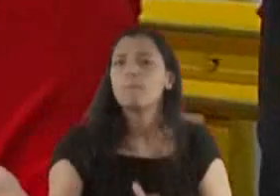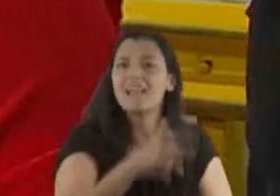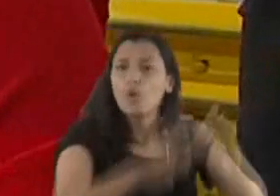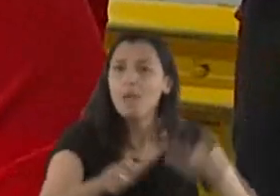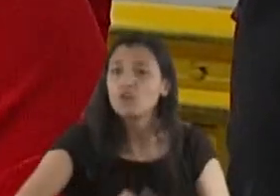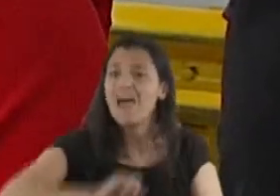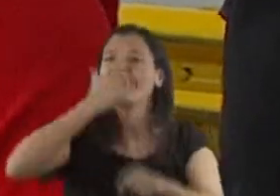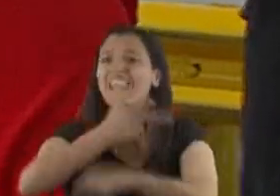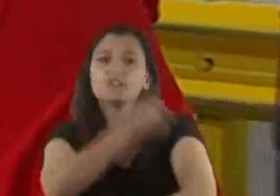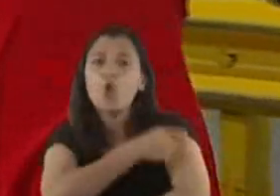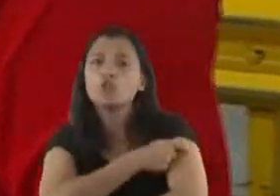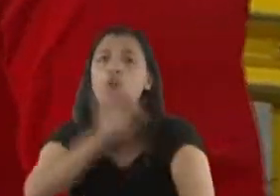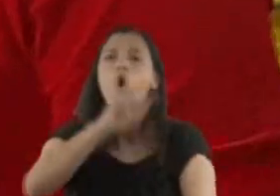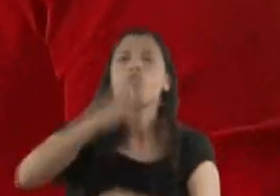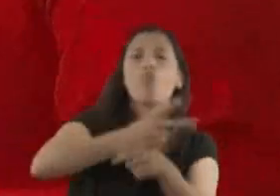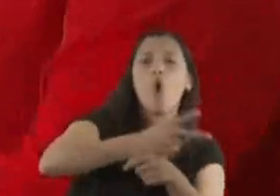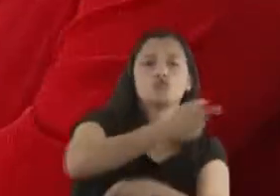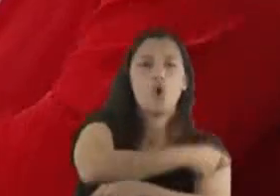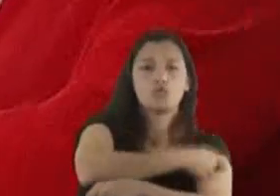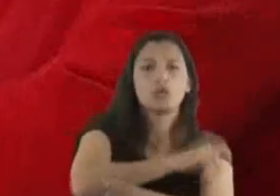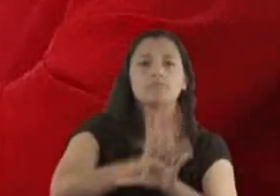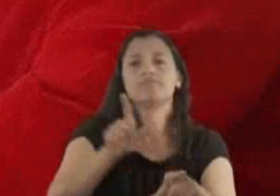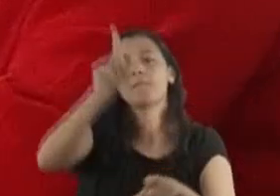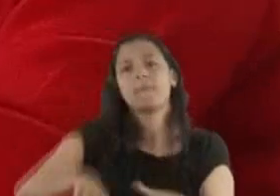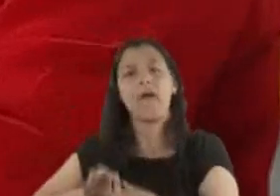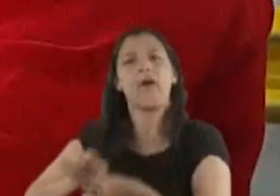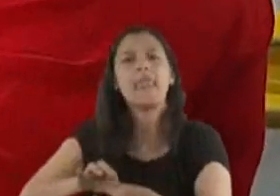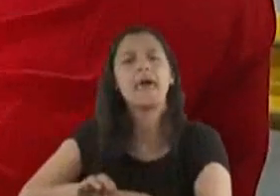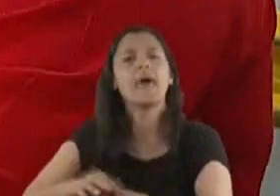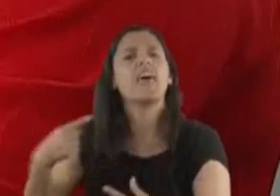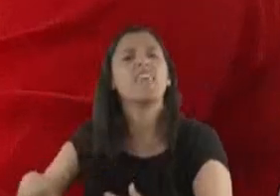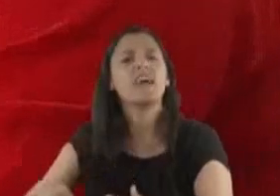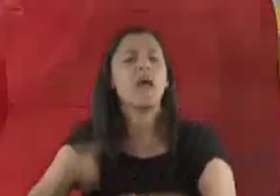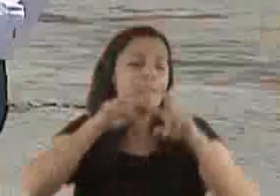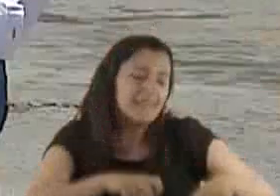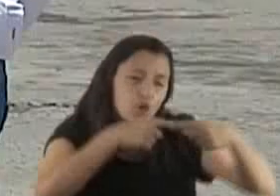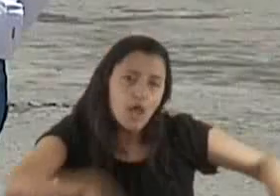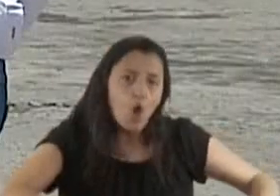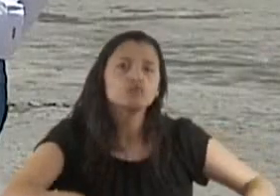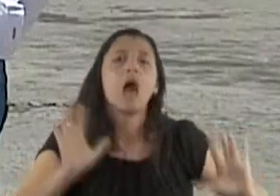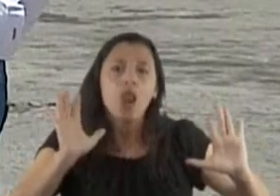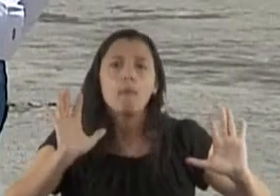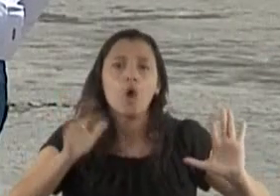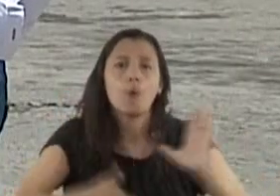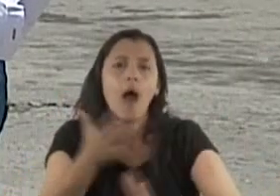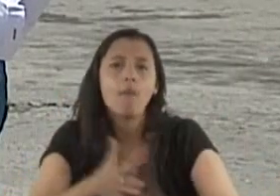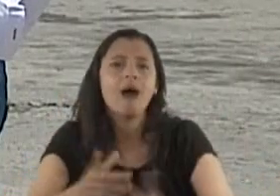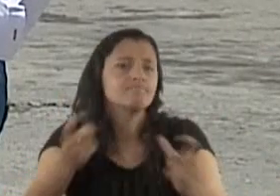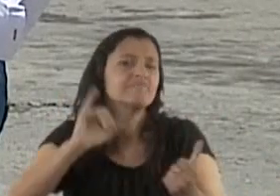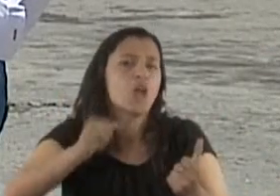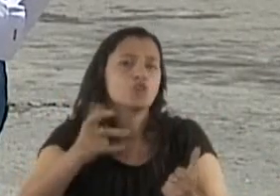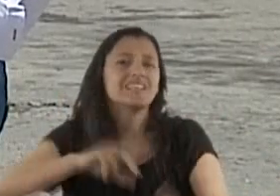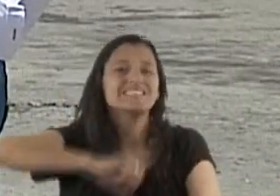dosis en vez de dos esto teniendo en cuenta con las investigaciones que se vienen llevando a cabo y quizás sea necesario una tercera dosis para completar el esquema